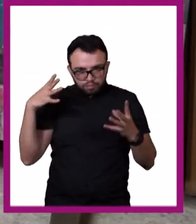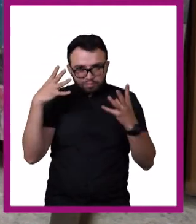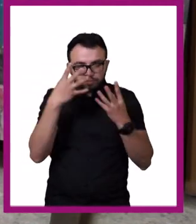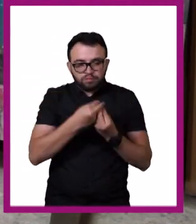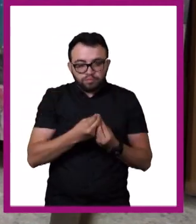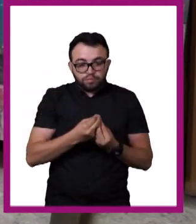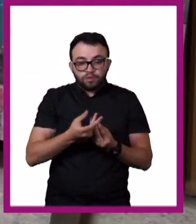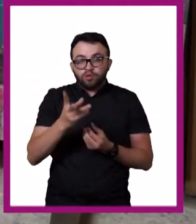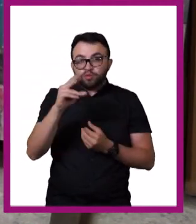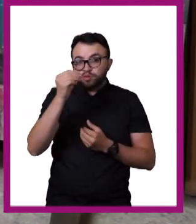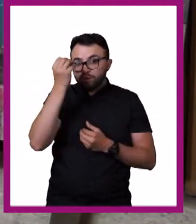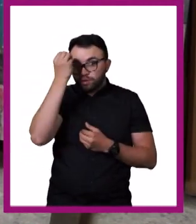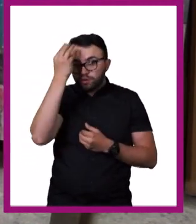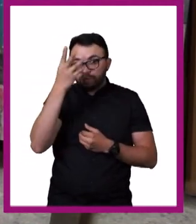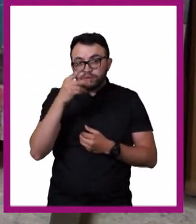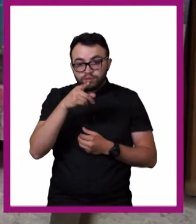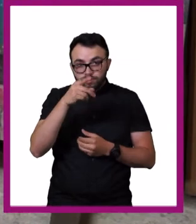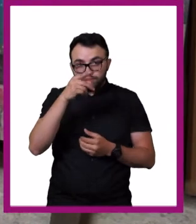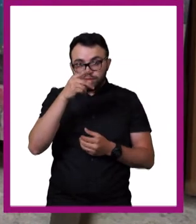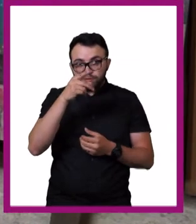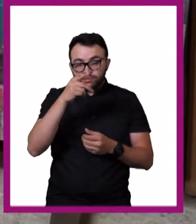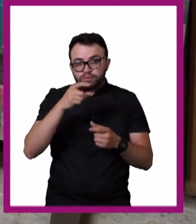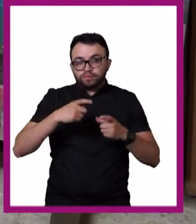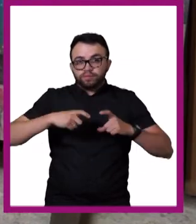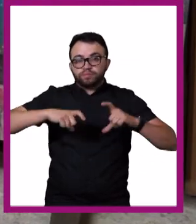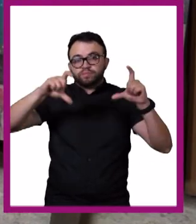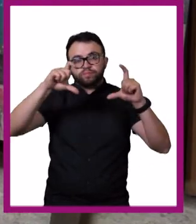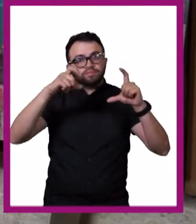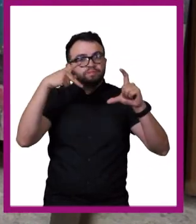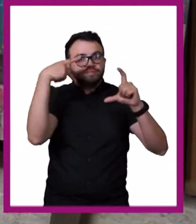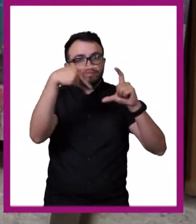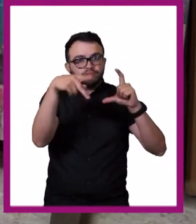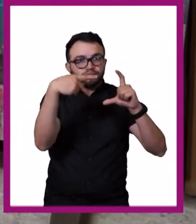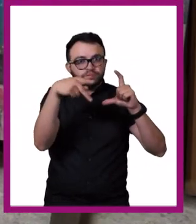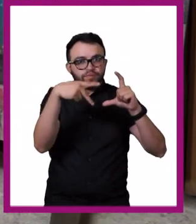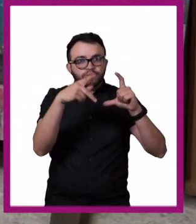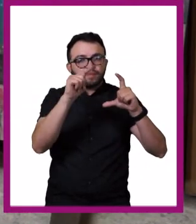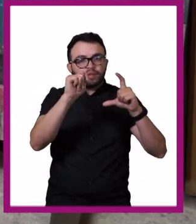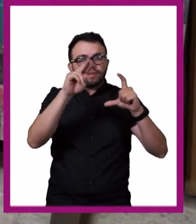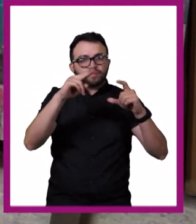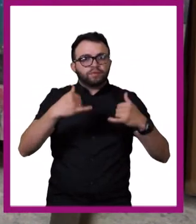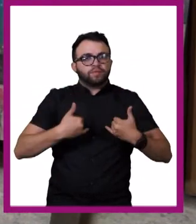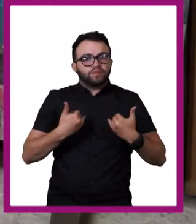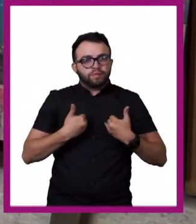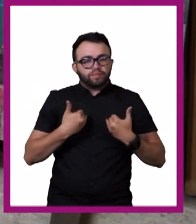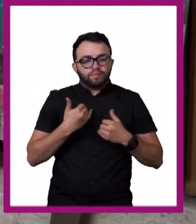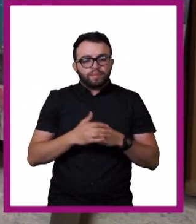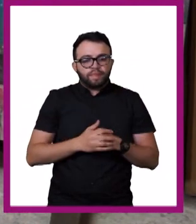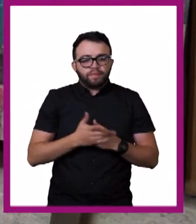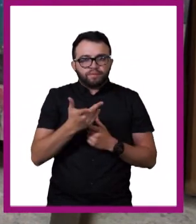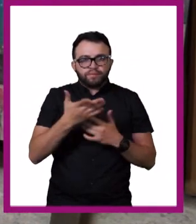no se olviden que este programa es de ustedes. Participen en Jóvenes en TV, un grupo de jóvenes en